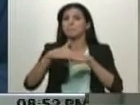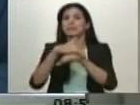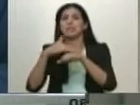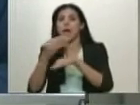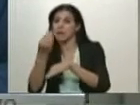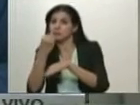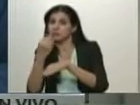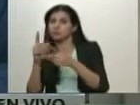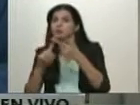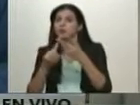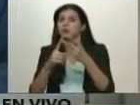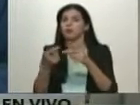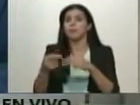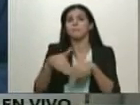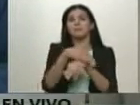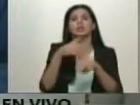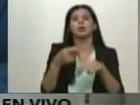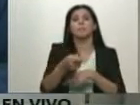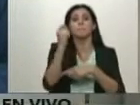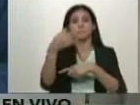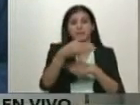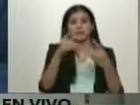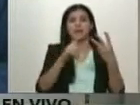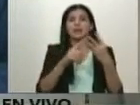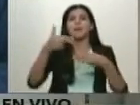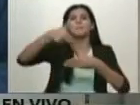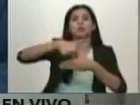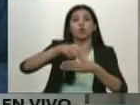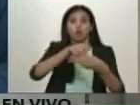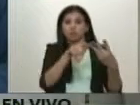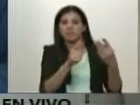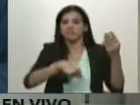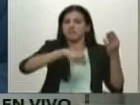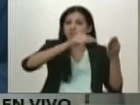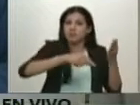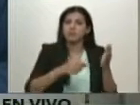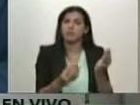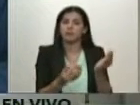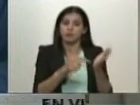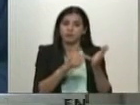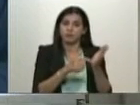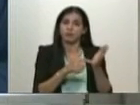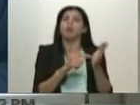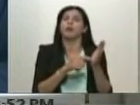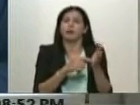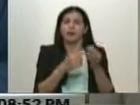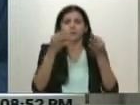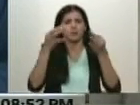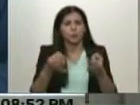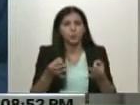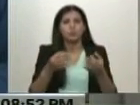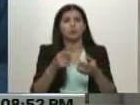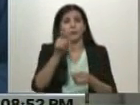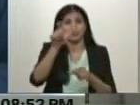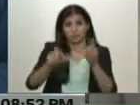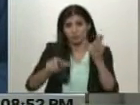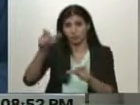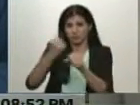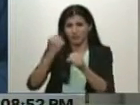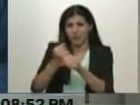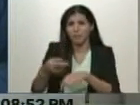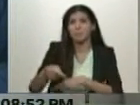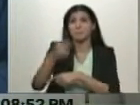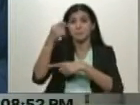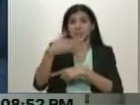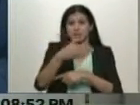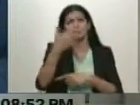Alimentación, Pesca y Petróleo para garantizar a nuestros pescadores, queridos pescadores, garantizarles lo